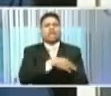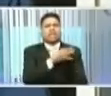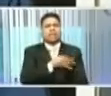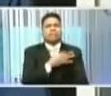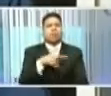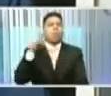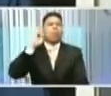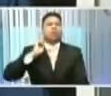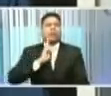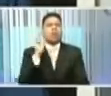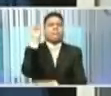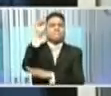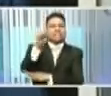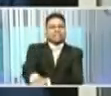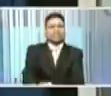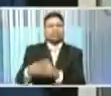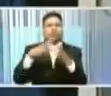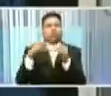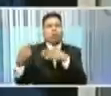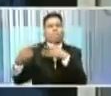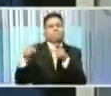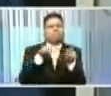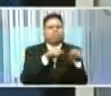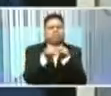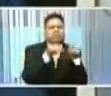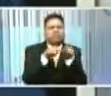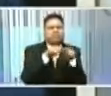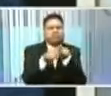bolivariano, derrotando la conspiración oligárquica.